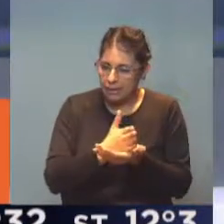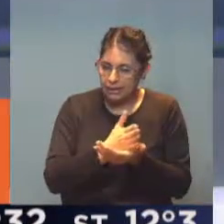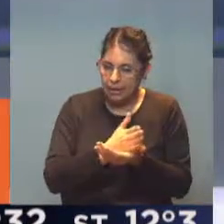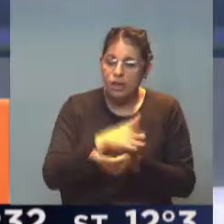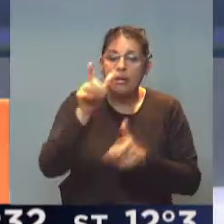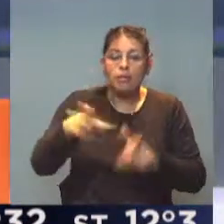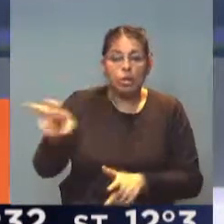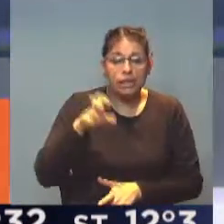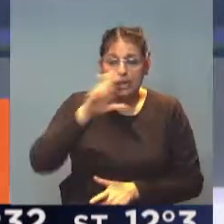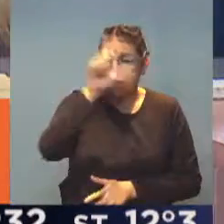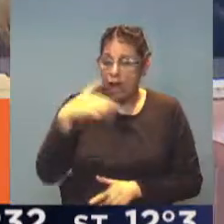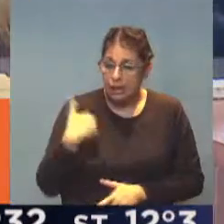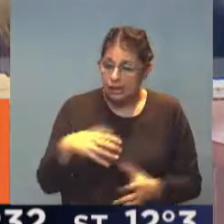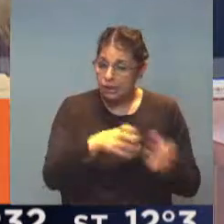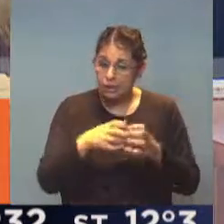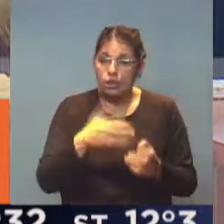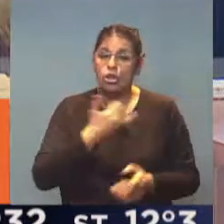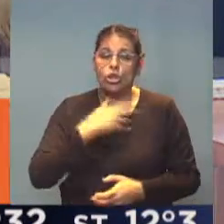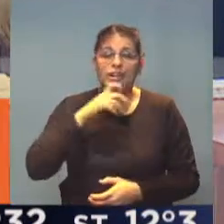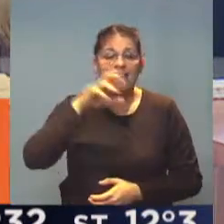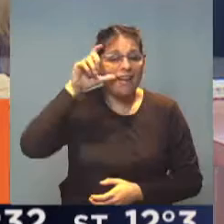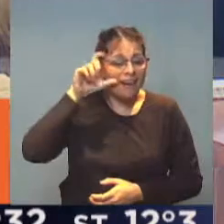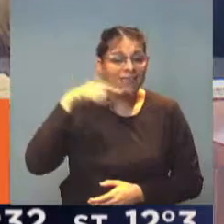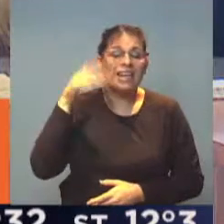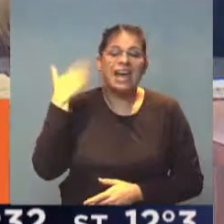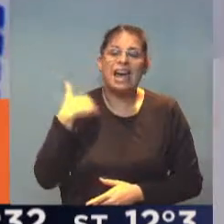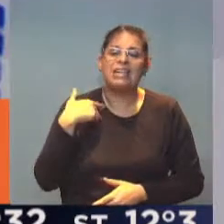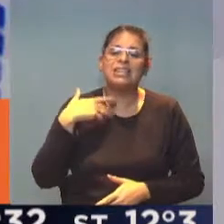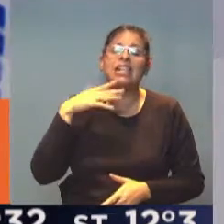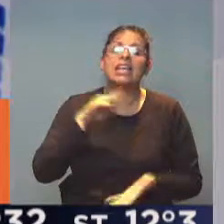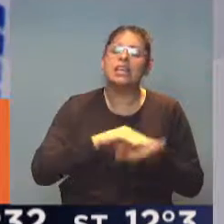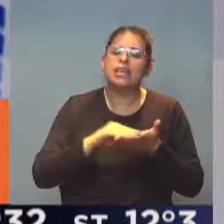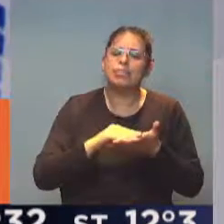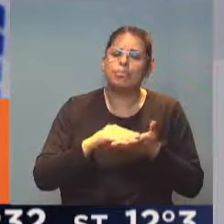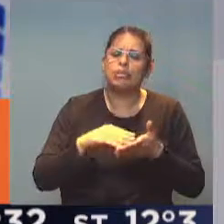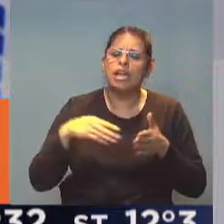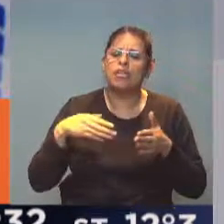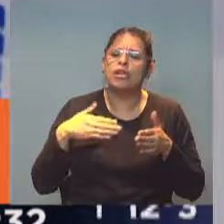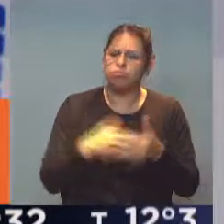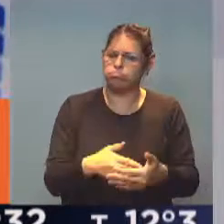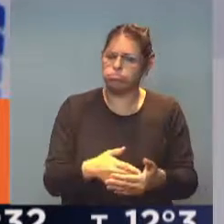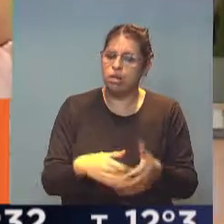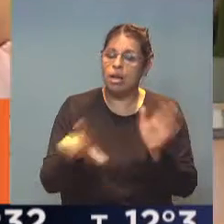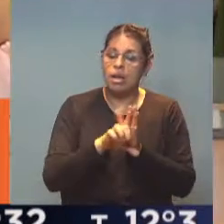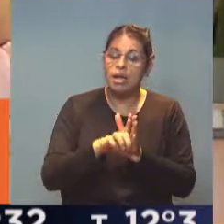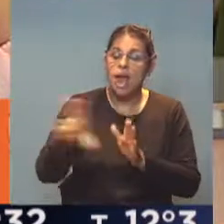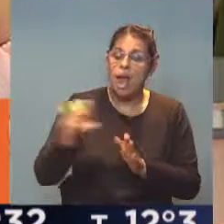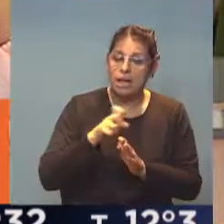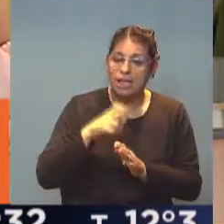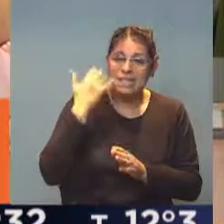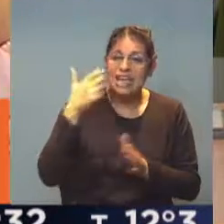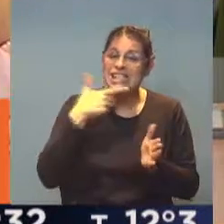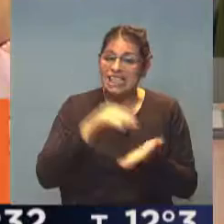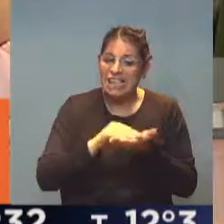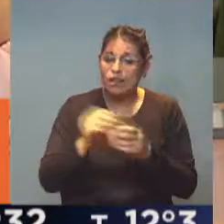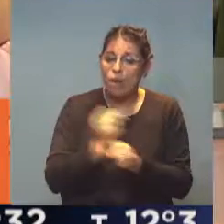todo el país debatieron en ATE el motivo del freno que tuvo en la Cámara de Diputados la Ley de Alquileres con media sanción del Senado